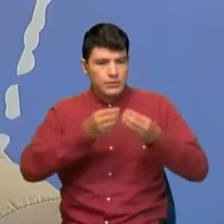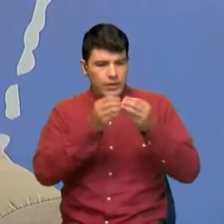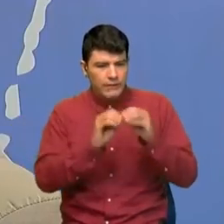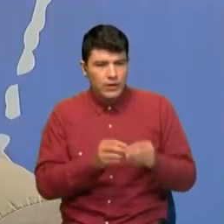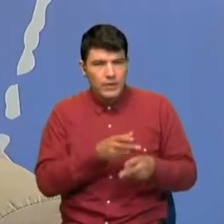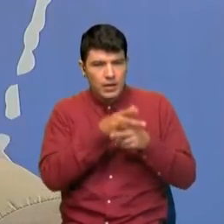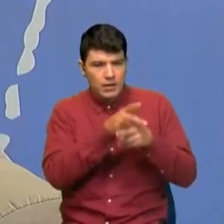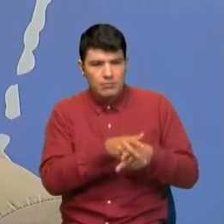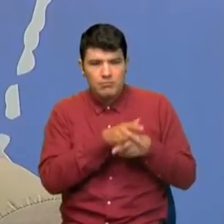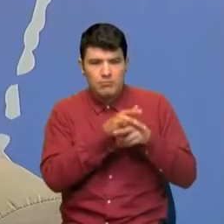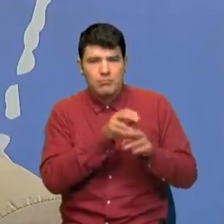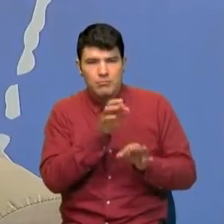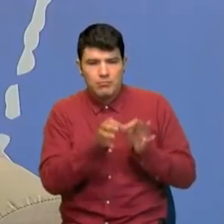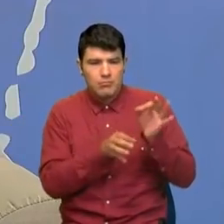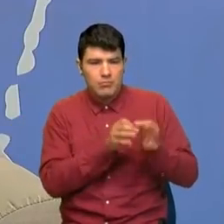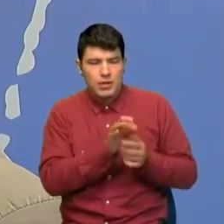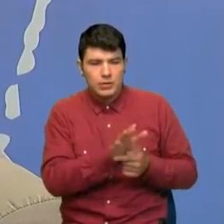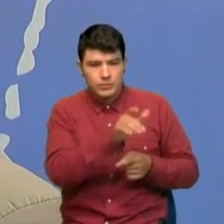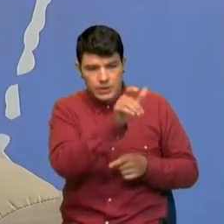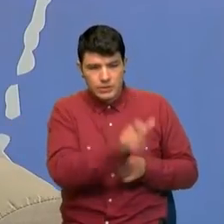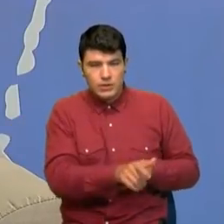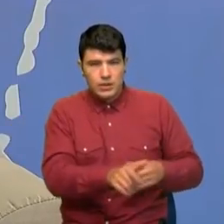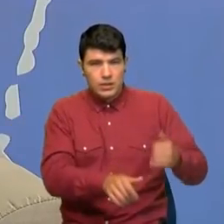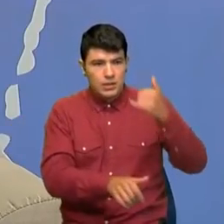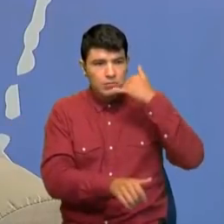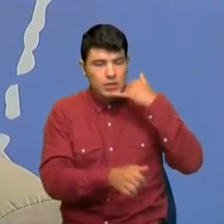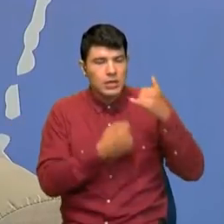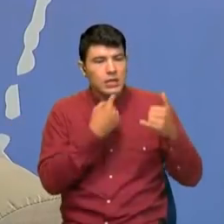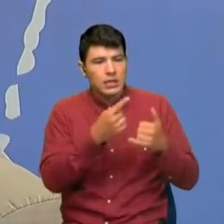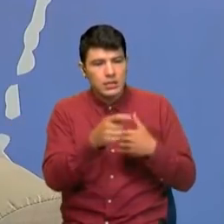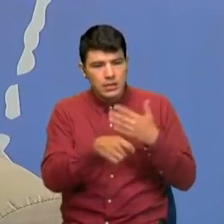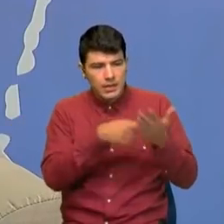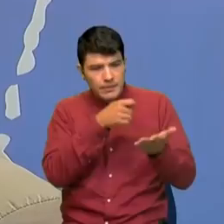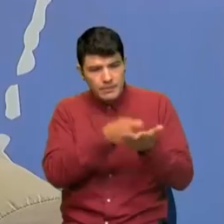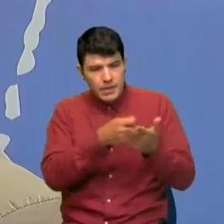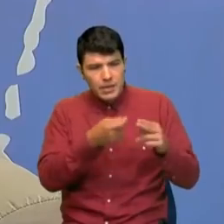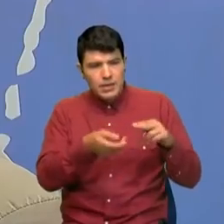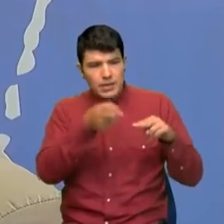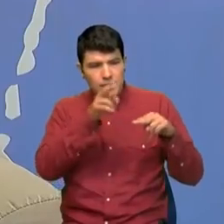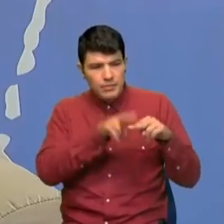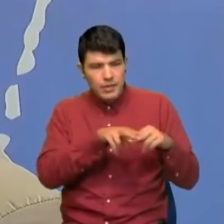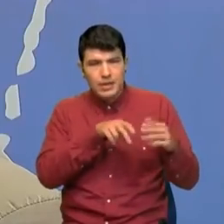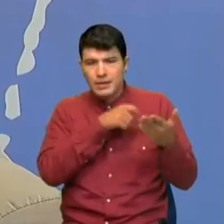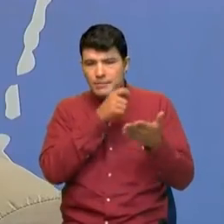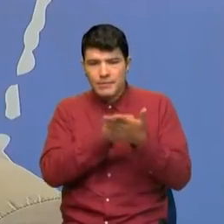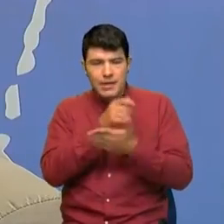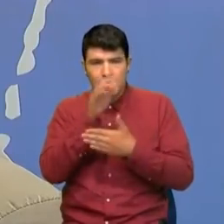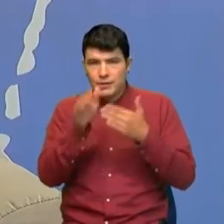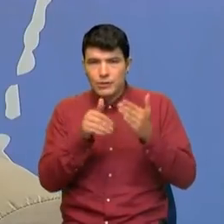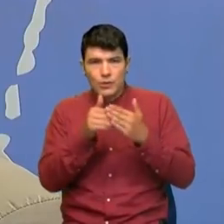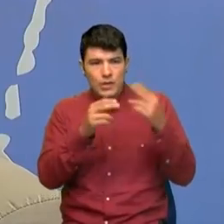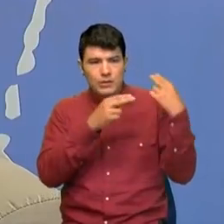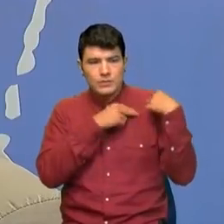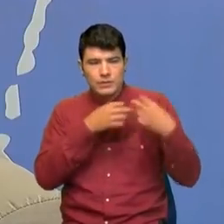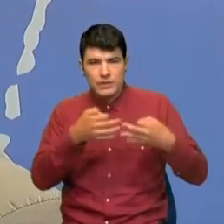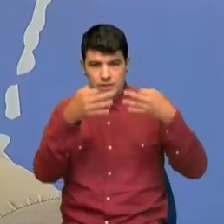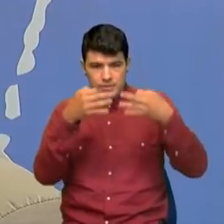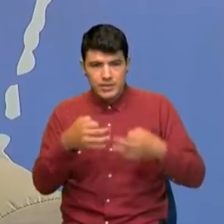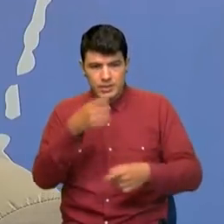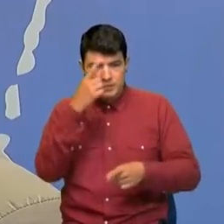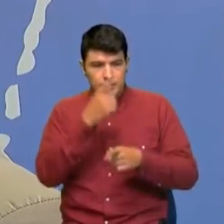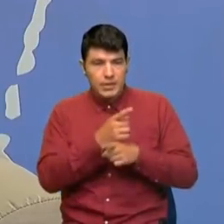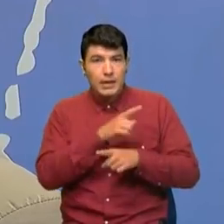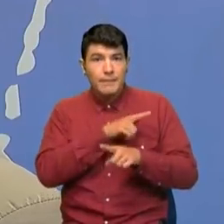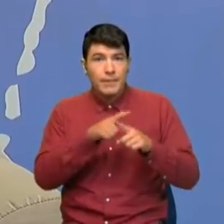como dice la persona que se comunica con nosotros, que paga los impuestos, que paga todas las obligaciones como tal. Entonces,